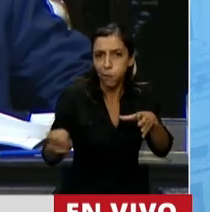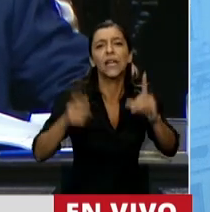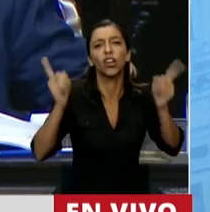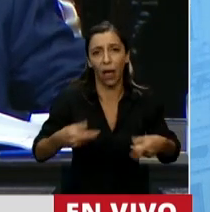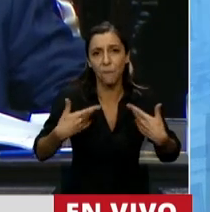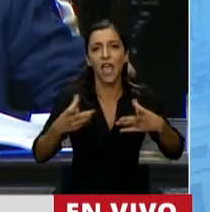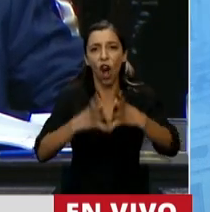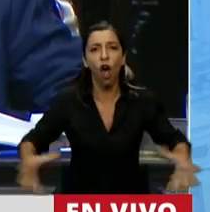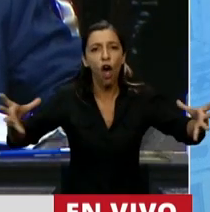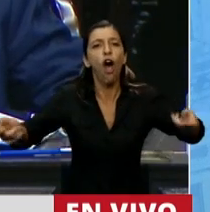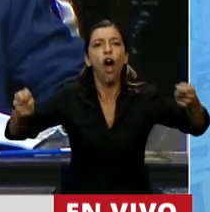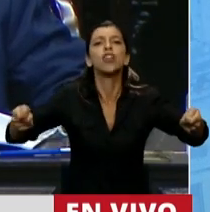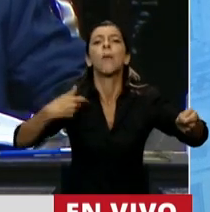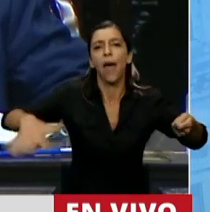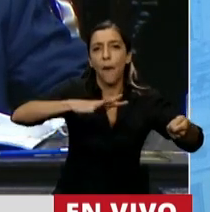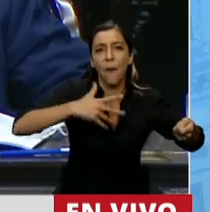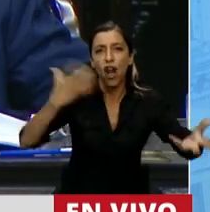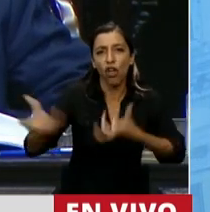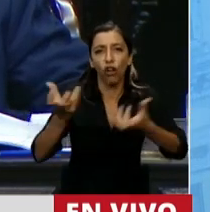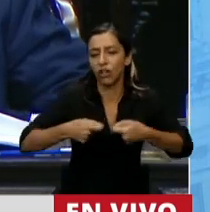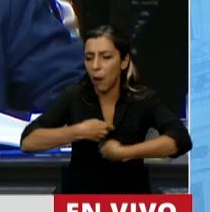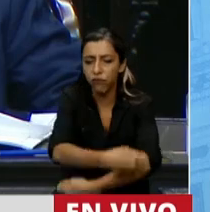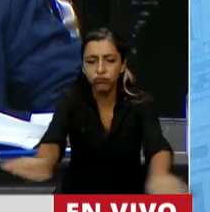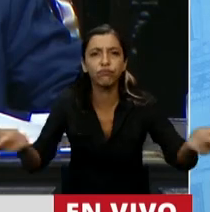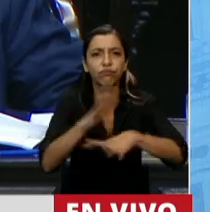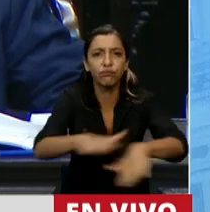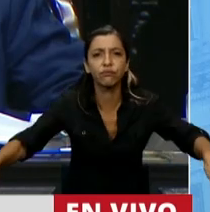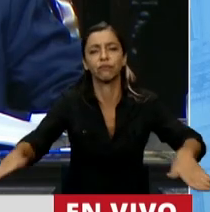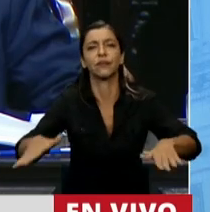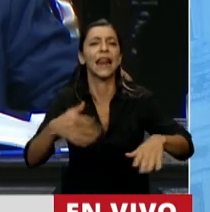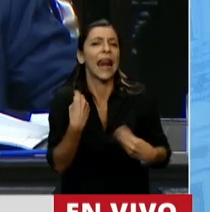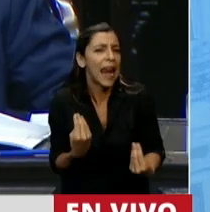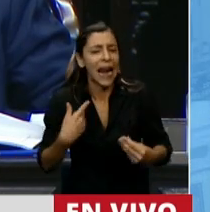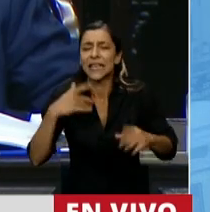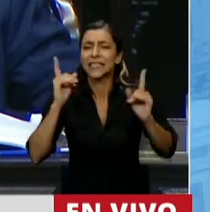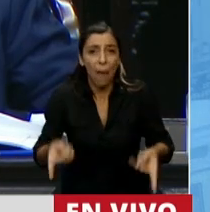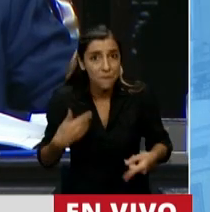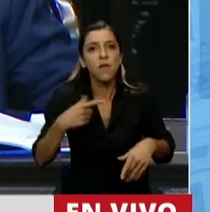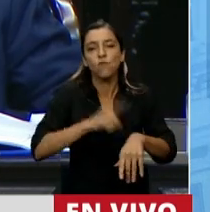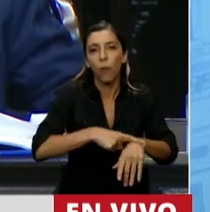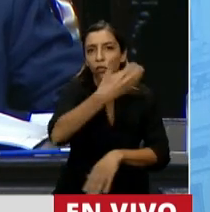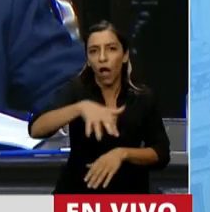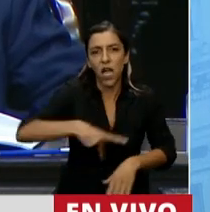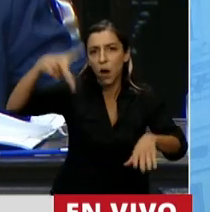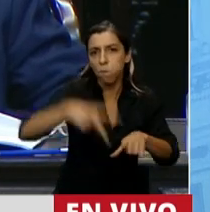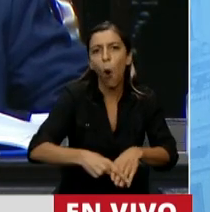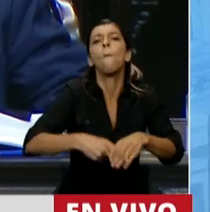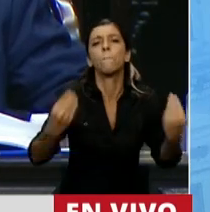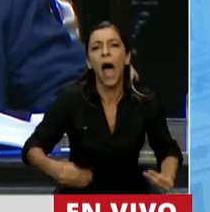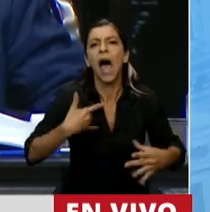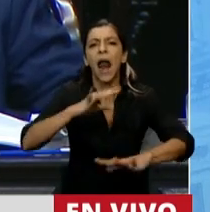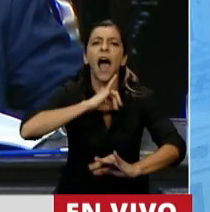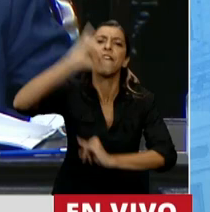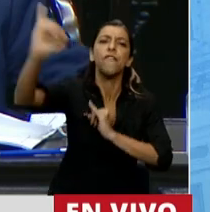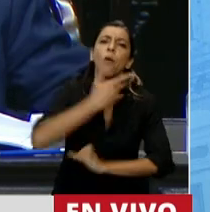olla, a cocinar en sus barrios para darle comer a todos los pibes y a todas las pibas, también a cortar las calles para decirle al Estado y a la sociedad que la pobreza existía